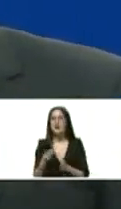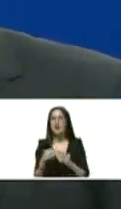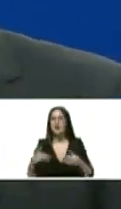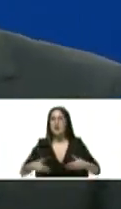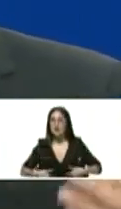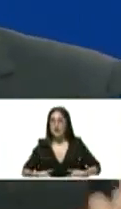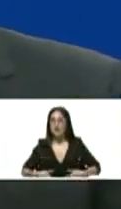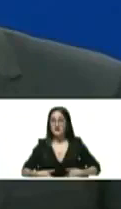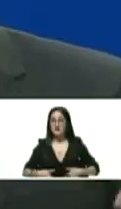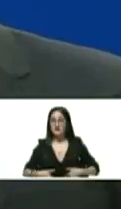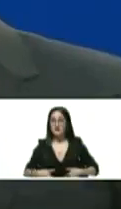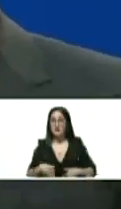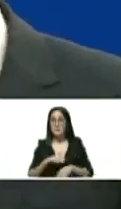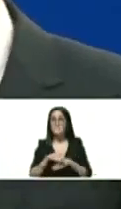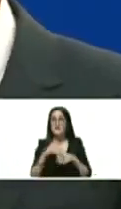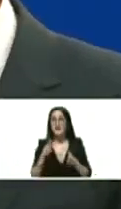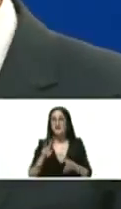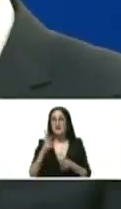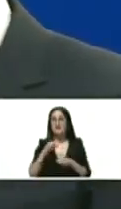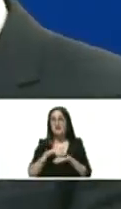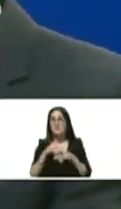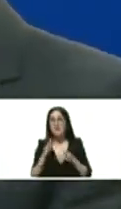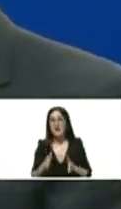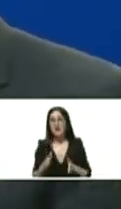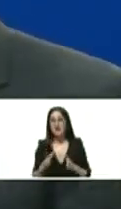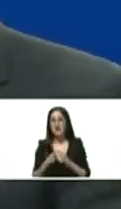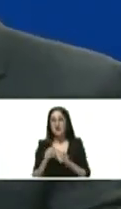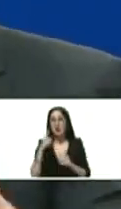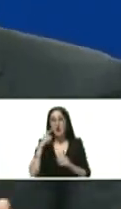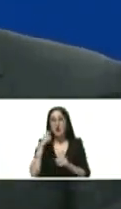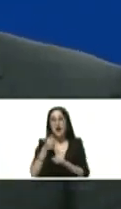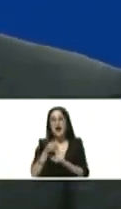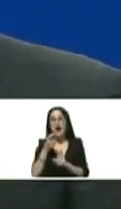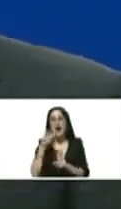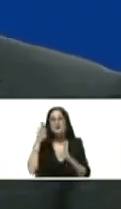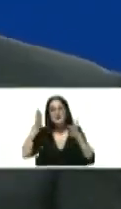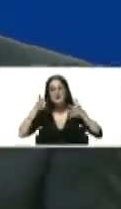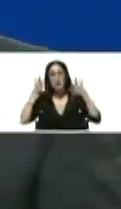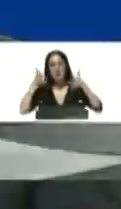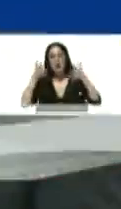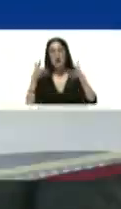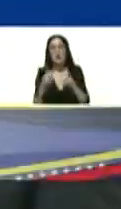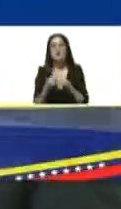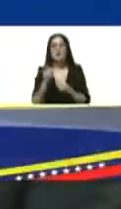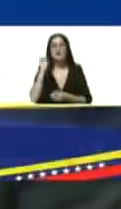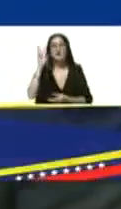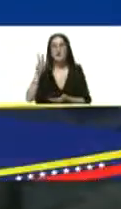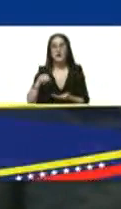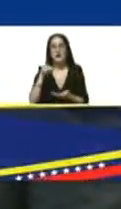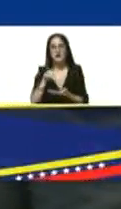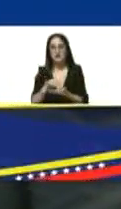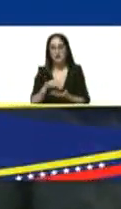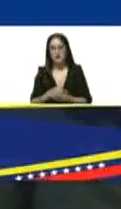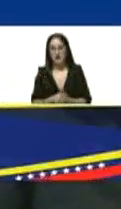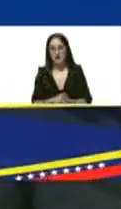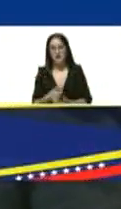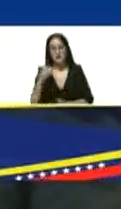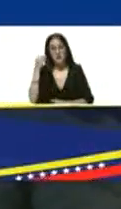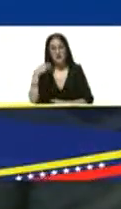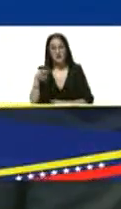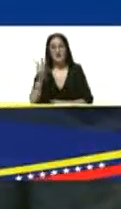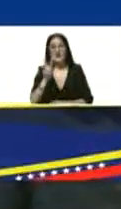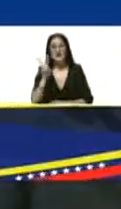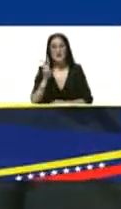que viene haciendo ministro, viceministro y los asesores junto con la Asamblea Nacional. Yo creo que Venezuela